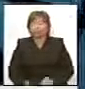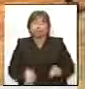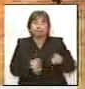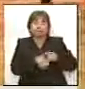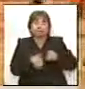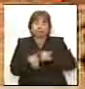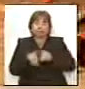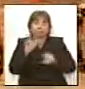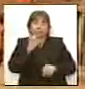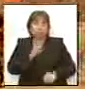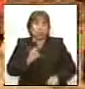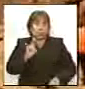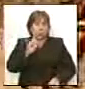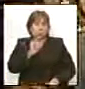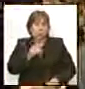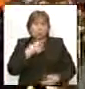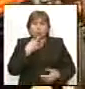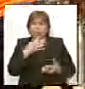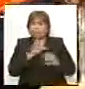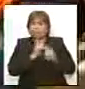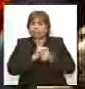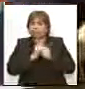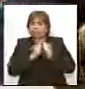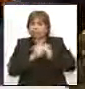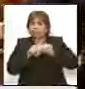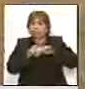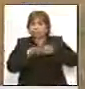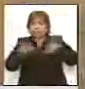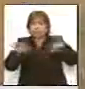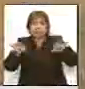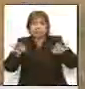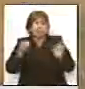que es urgente cambiar la ley de banda ancha porque